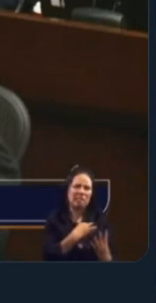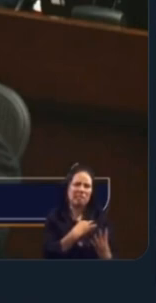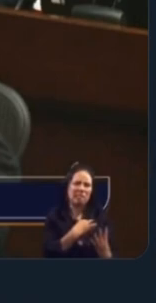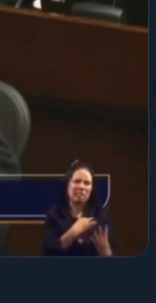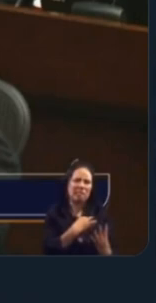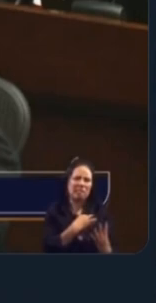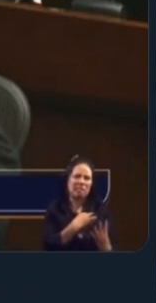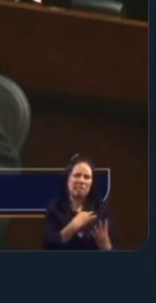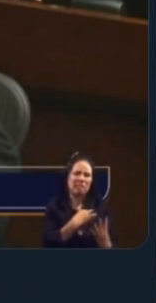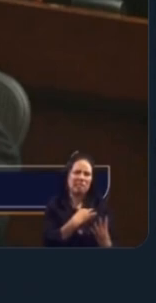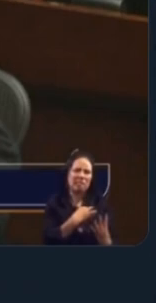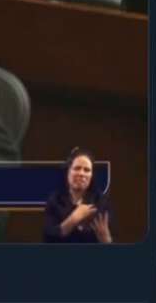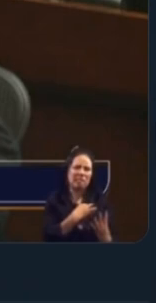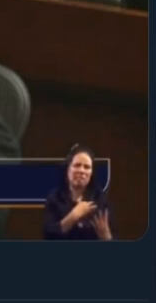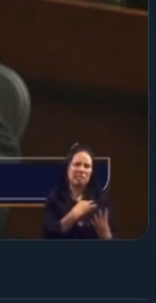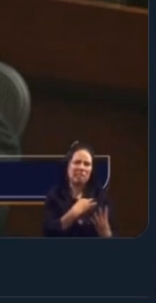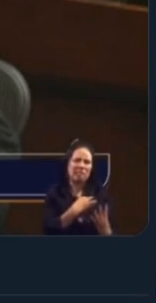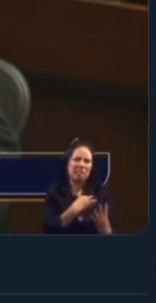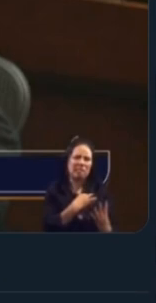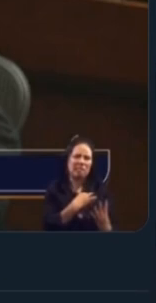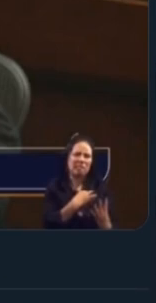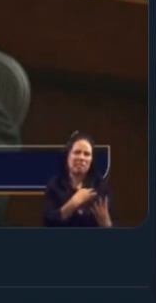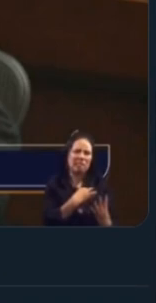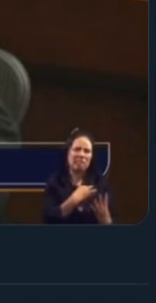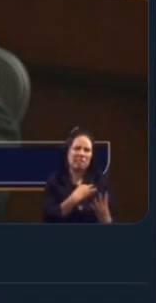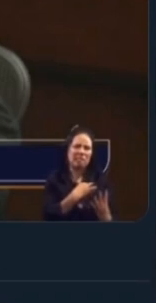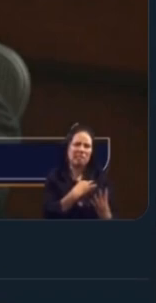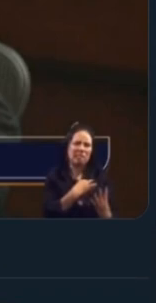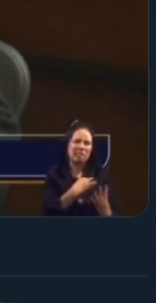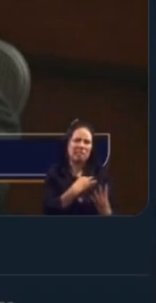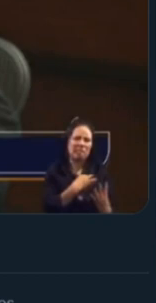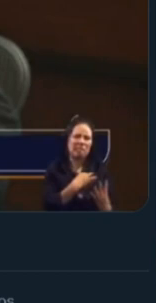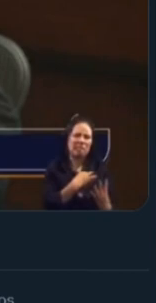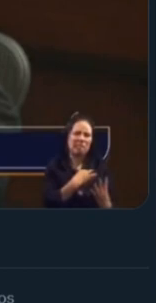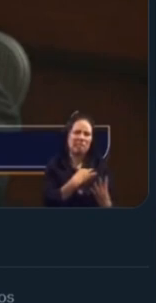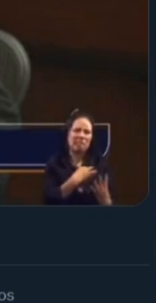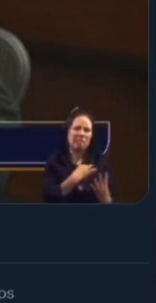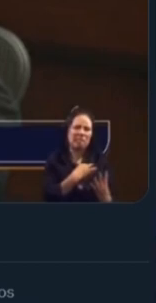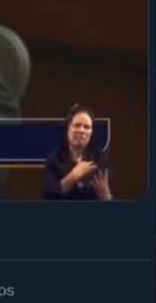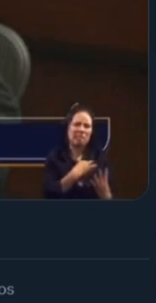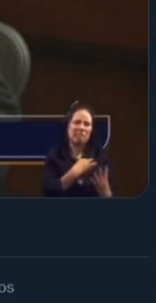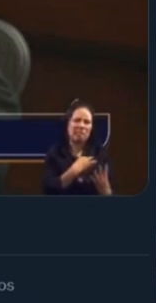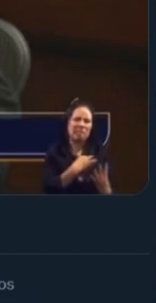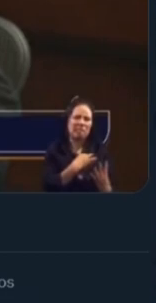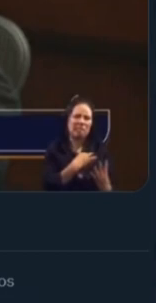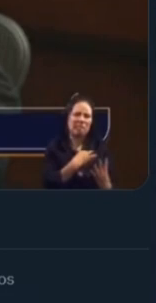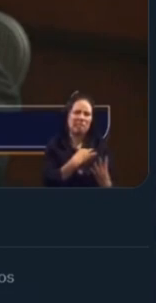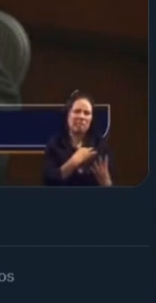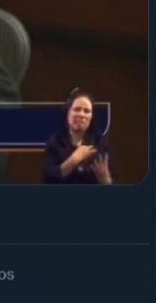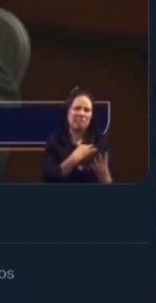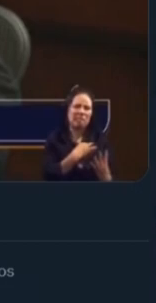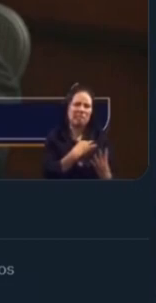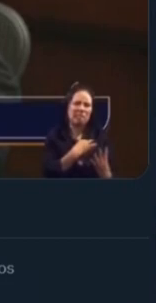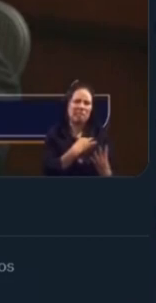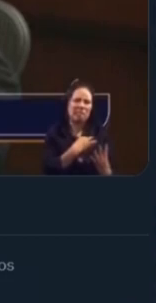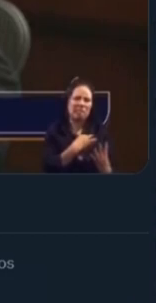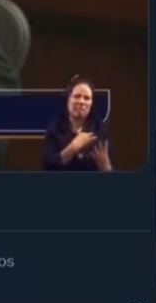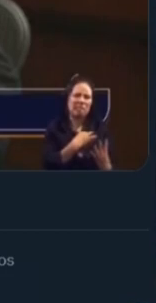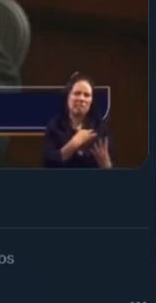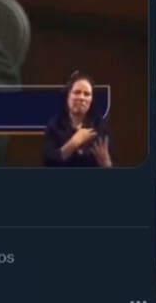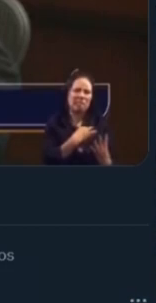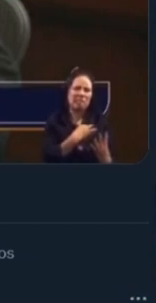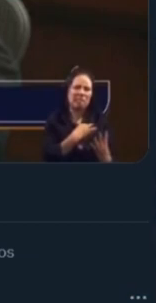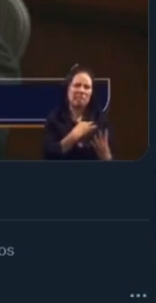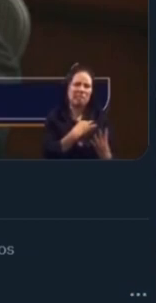selectiva con toda la contundencia toda mi vida he cuestionado el paramilitarismo Porque yo sí censuro la violencia desde